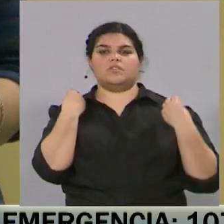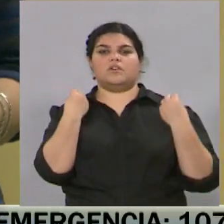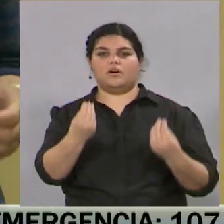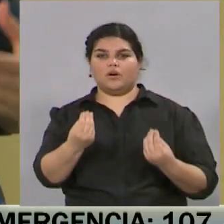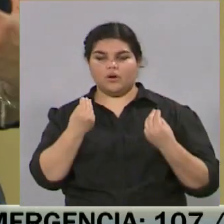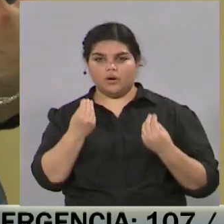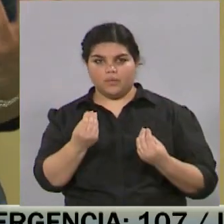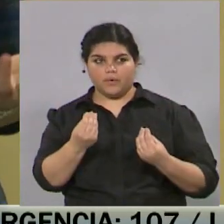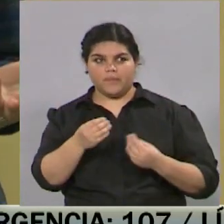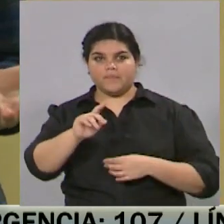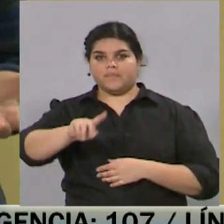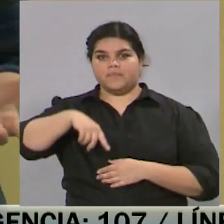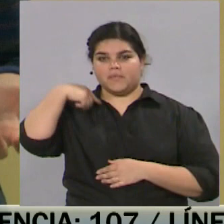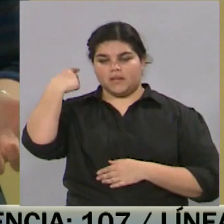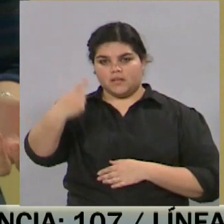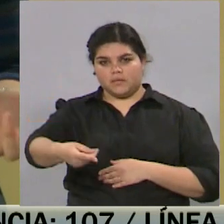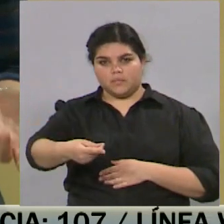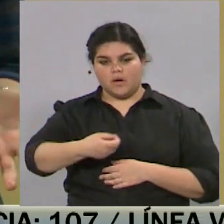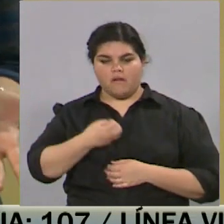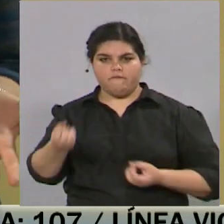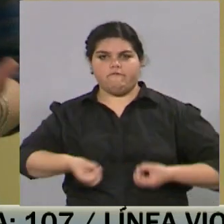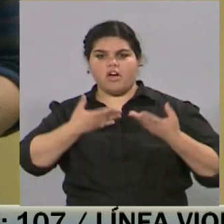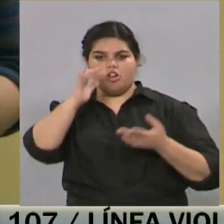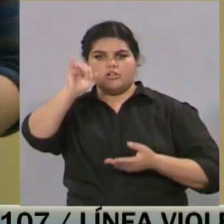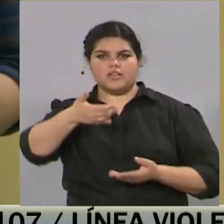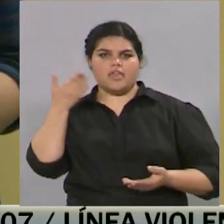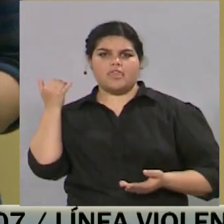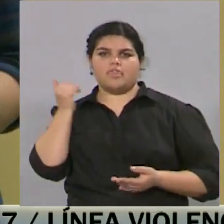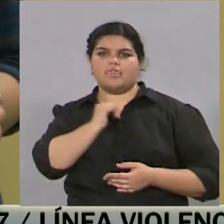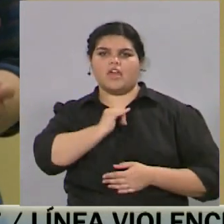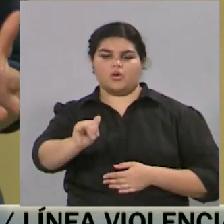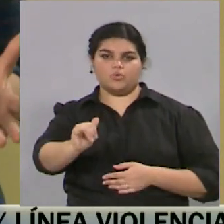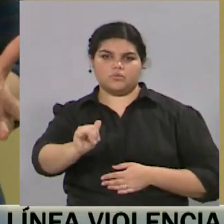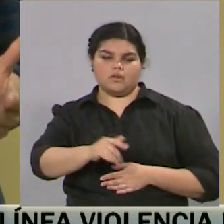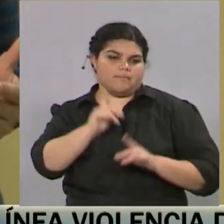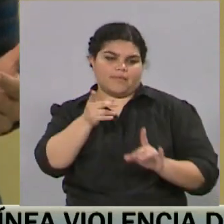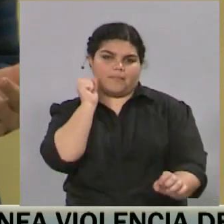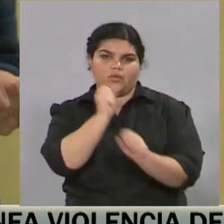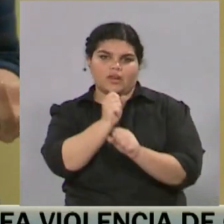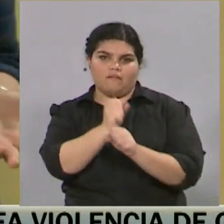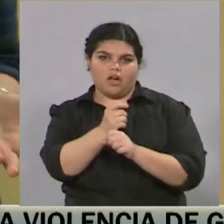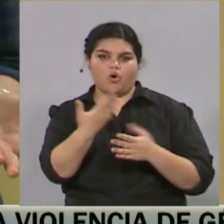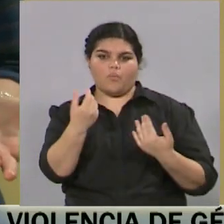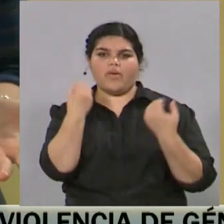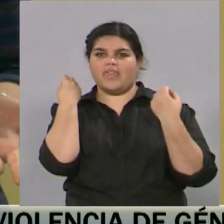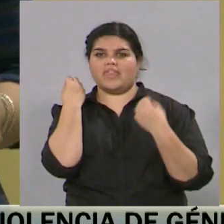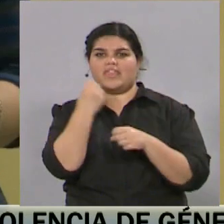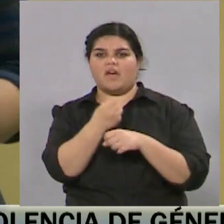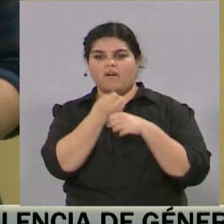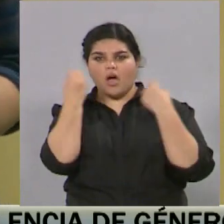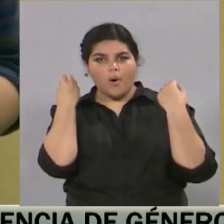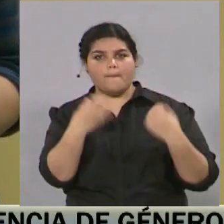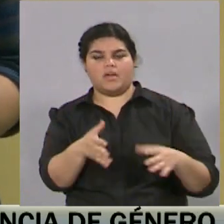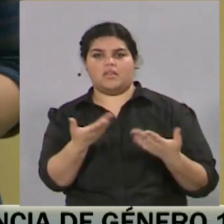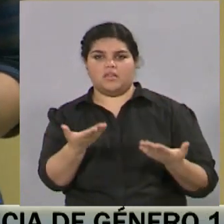y después tener el valor, digamos, de denunciar esto. Sobre todo, estamos hablando del trabajo y que uno puede perder la fuente de trabajo